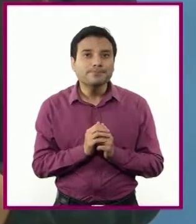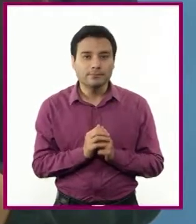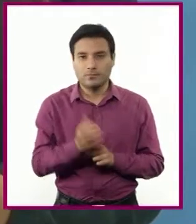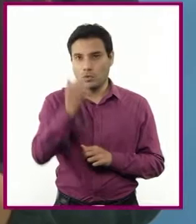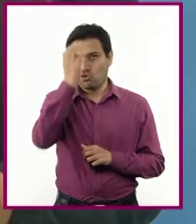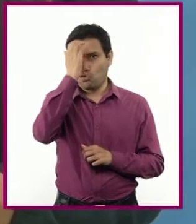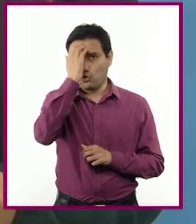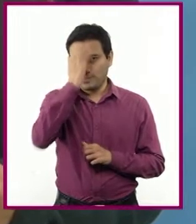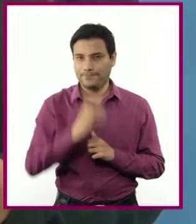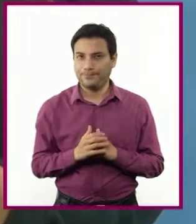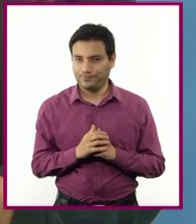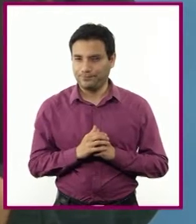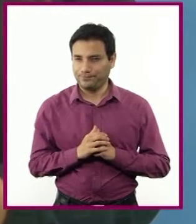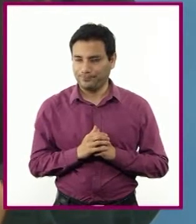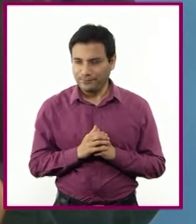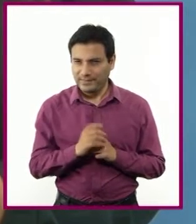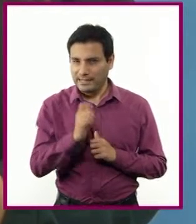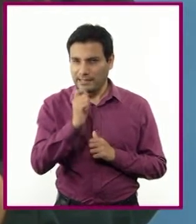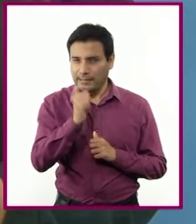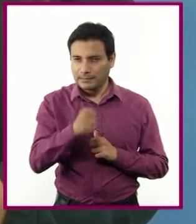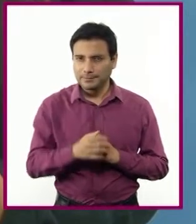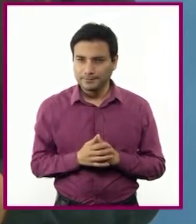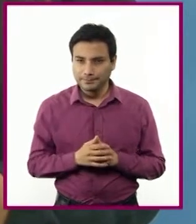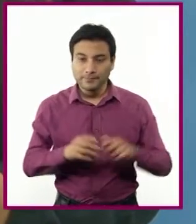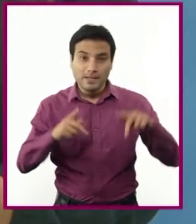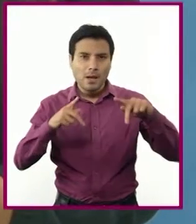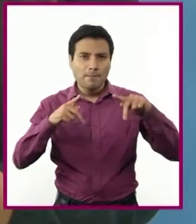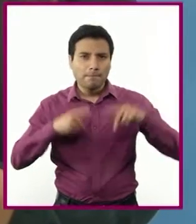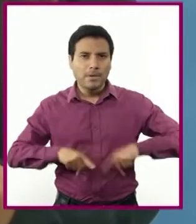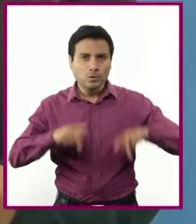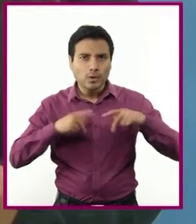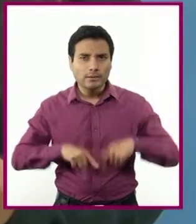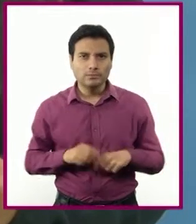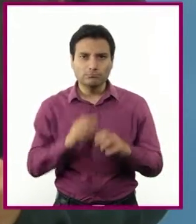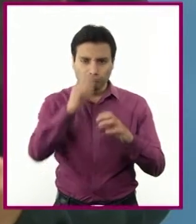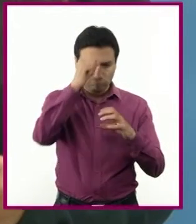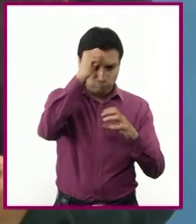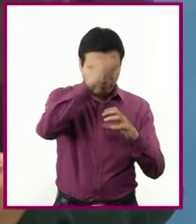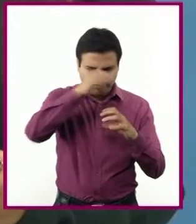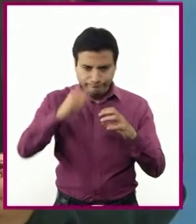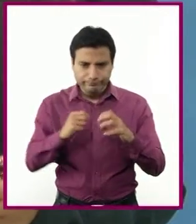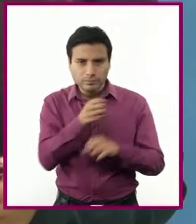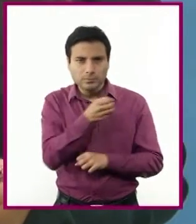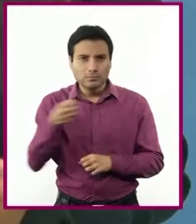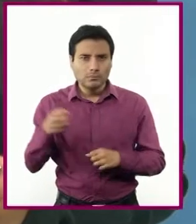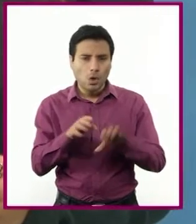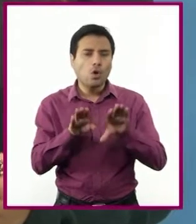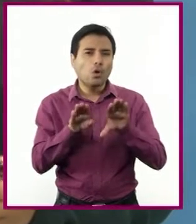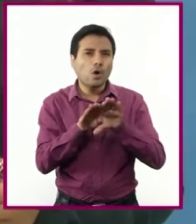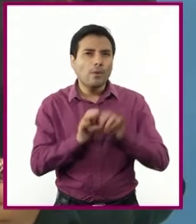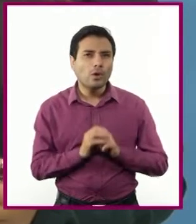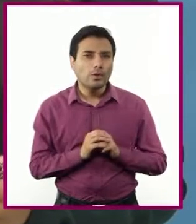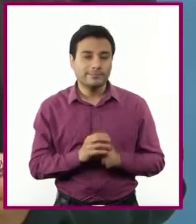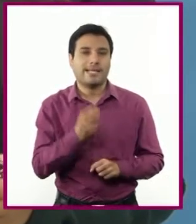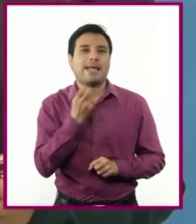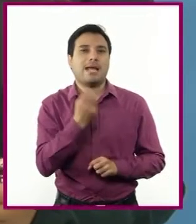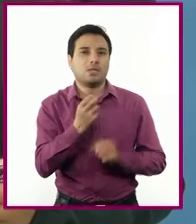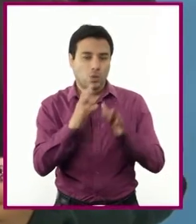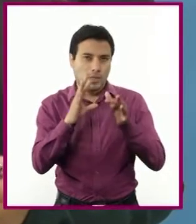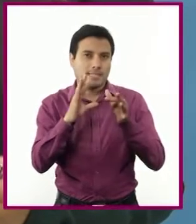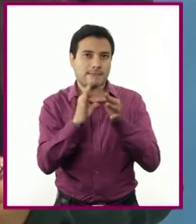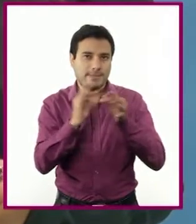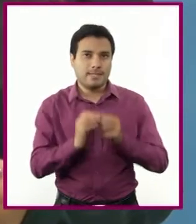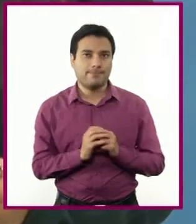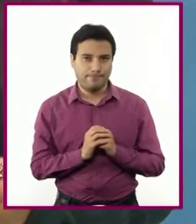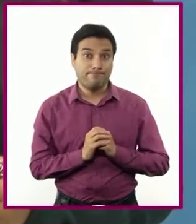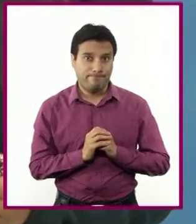a conocer cómo se distribuye la población en el mundo con el propósito de localizar las áreas de concentración